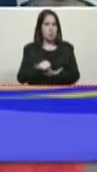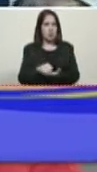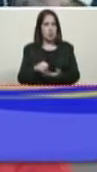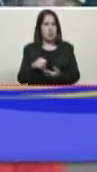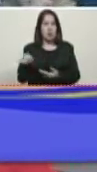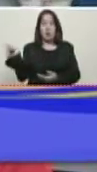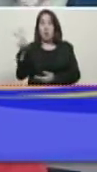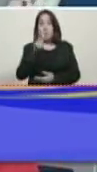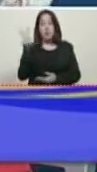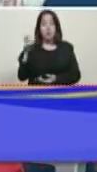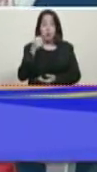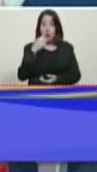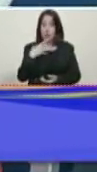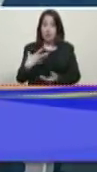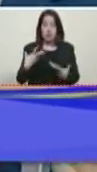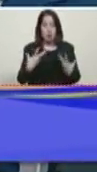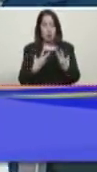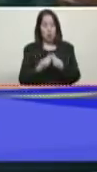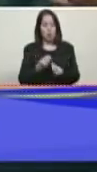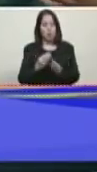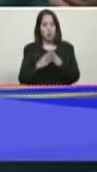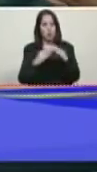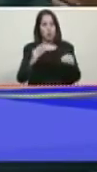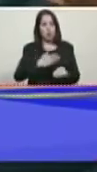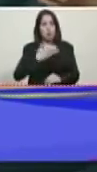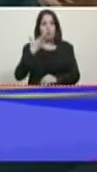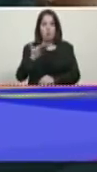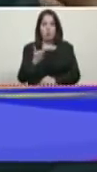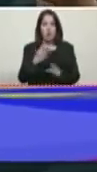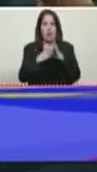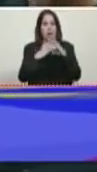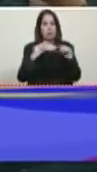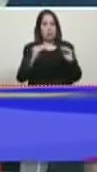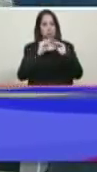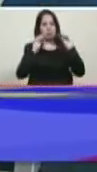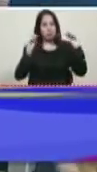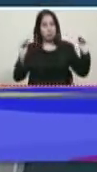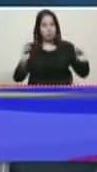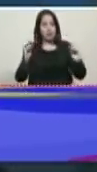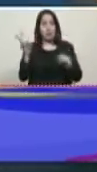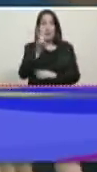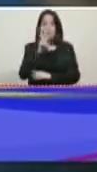porque juntos todo es posible le digo a toda venezuela